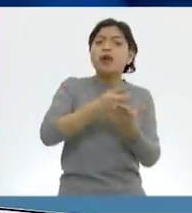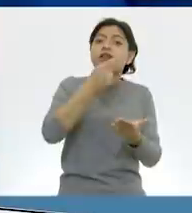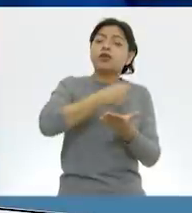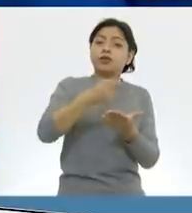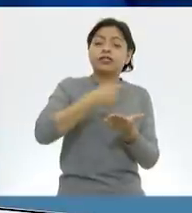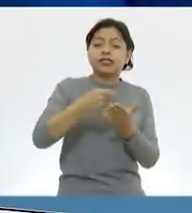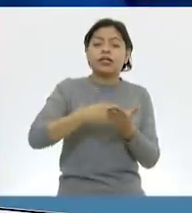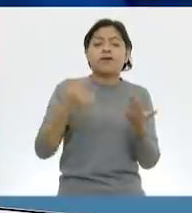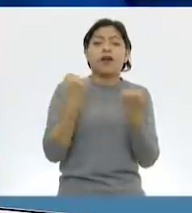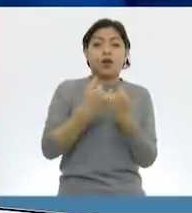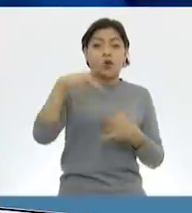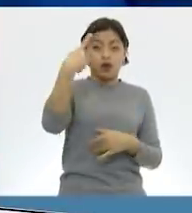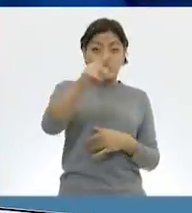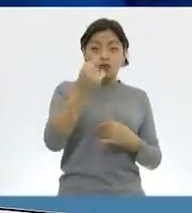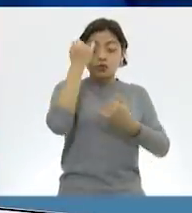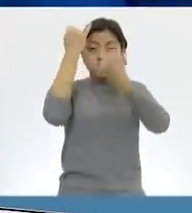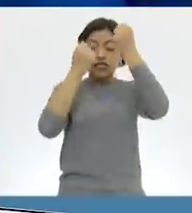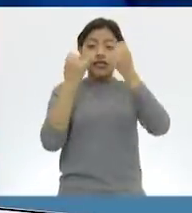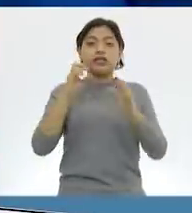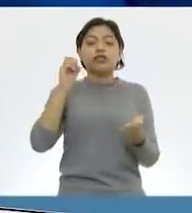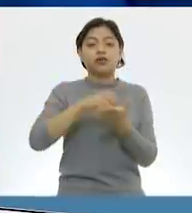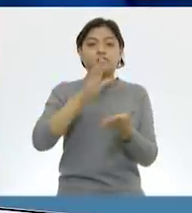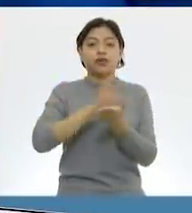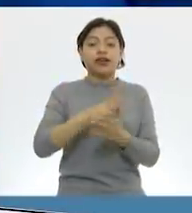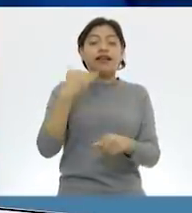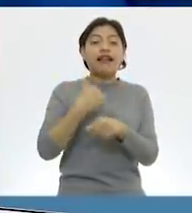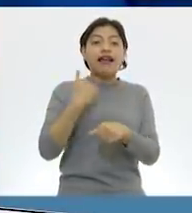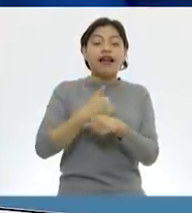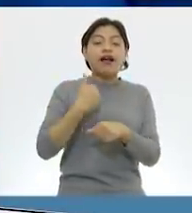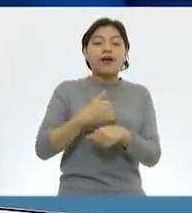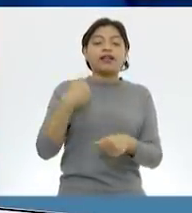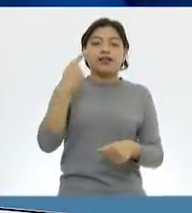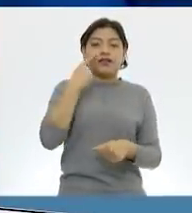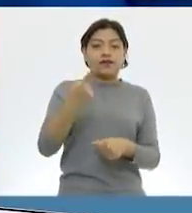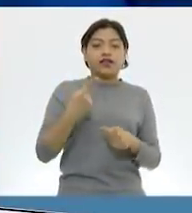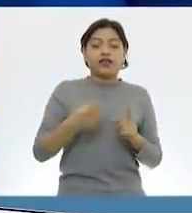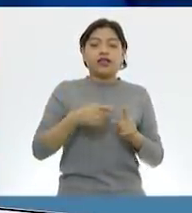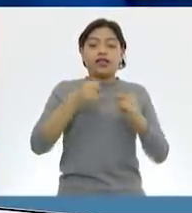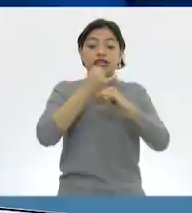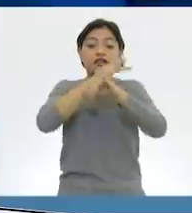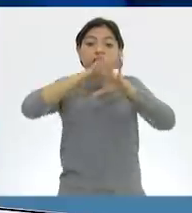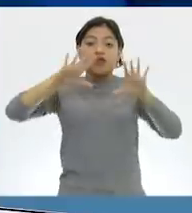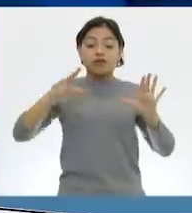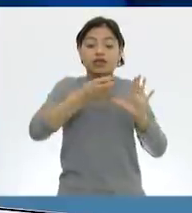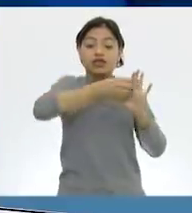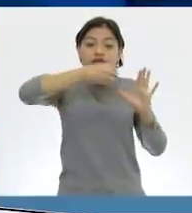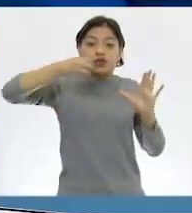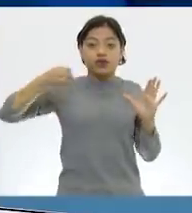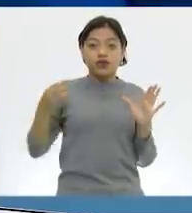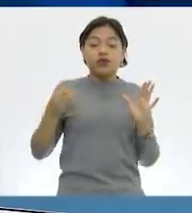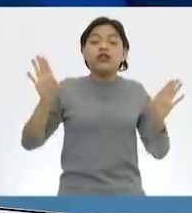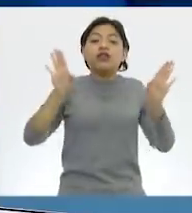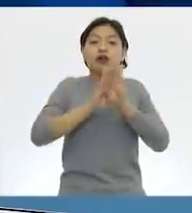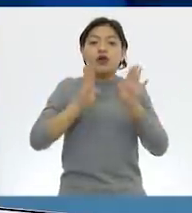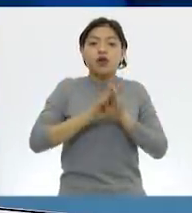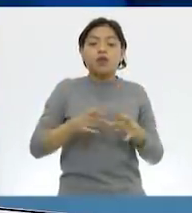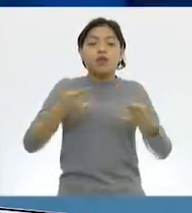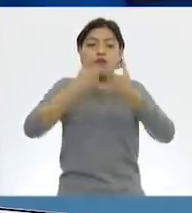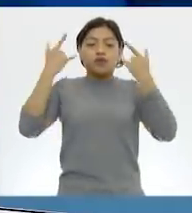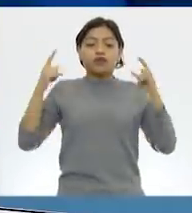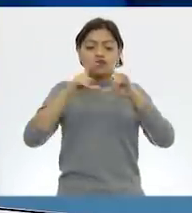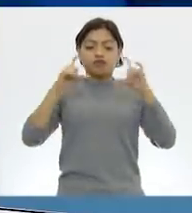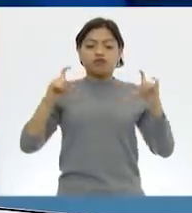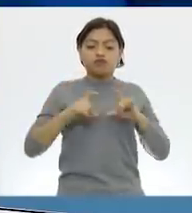complementarlo con tus ideas. Y ahora vamos a ver un organizador gráfico de cómo está estructurado el cuento de